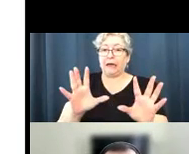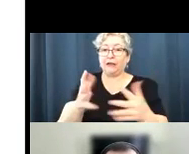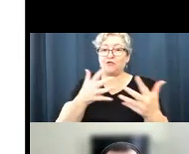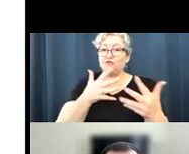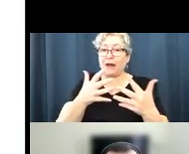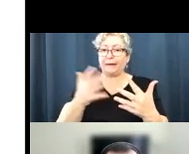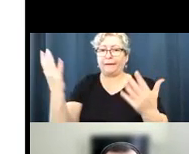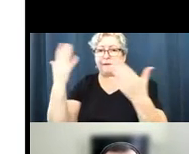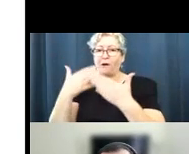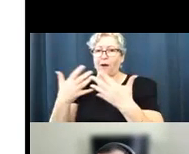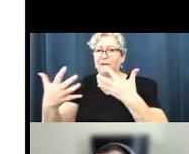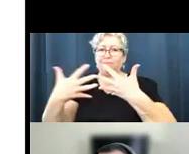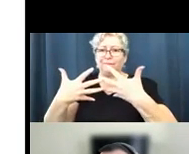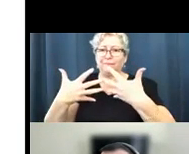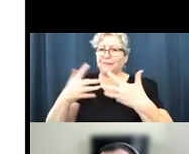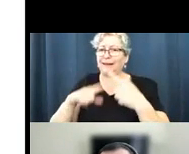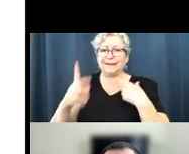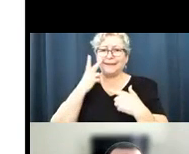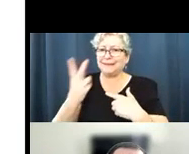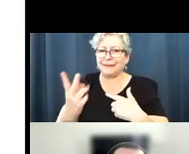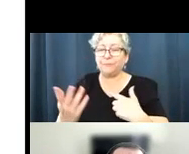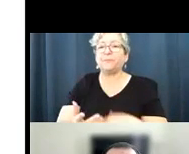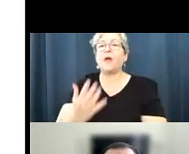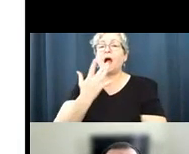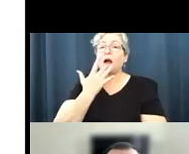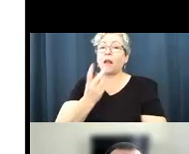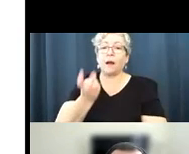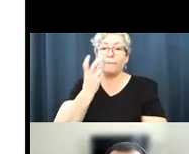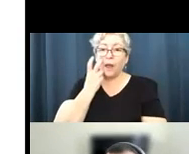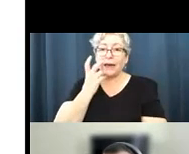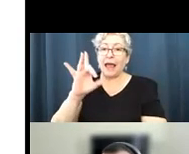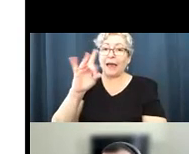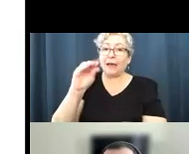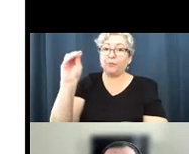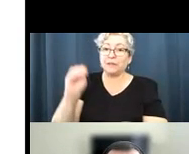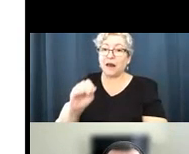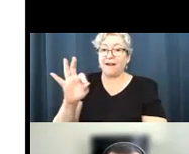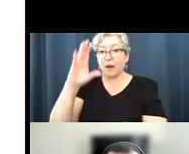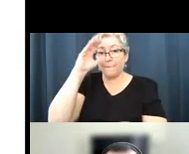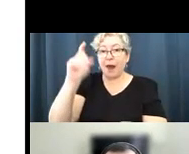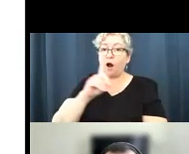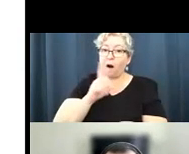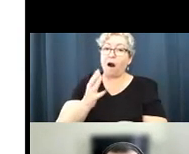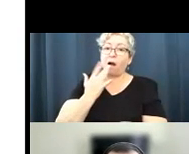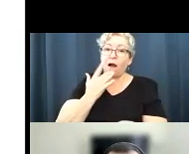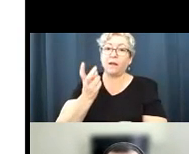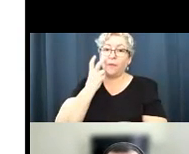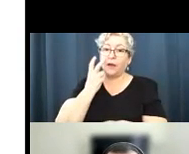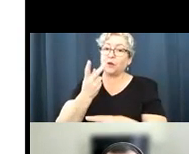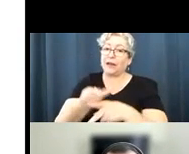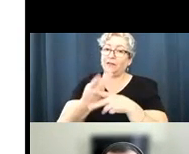clarito, gris clarito, en un trasfondo de gris y no se va a poder bien. Las personas que tienen,